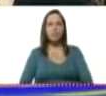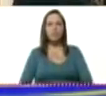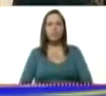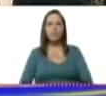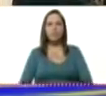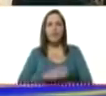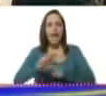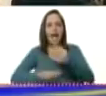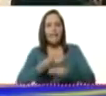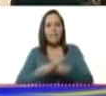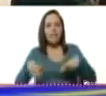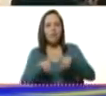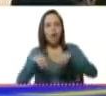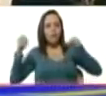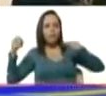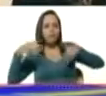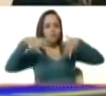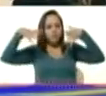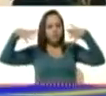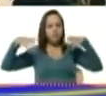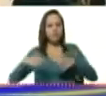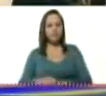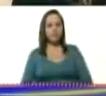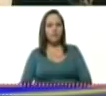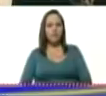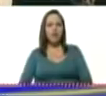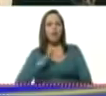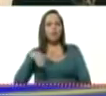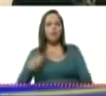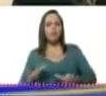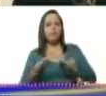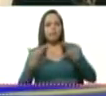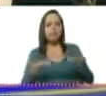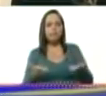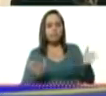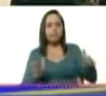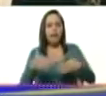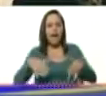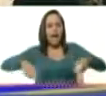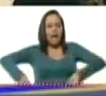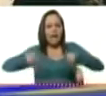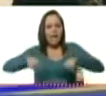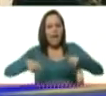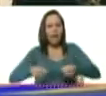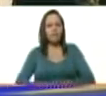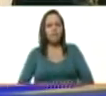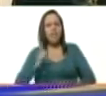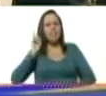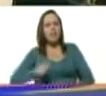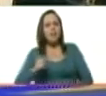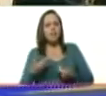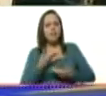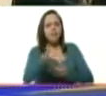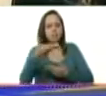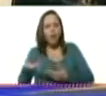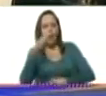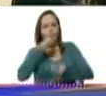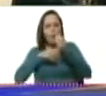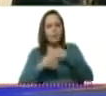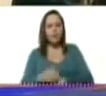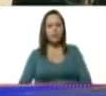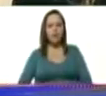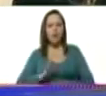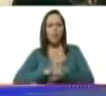hacer magia para garantizar las cajas CLAC, garantizar el abastecimiento de comida, porque